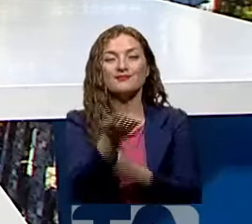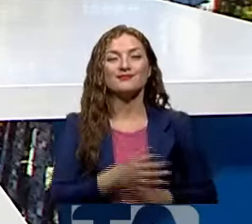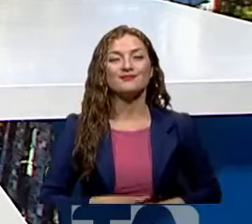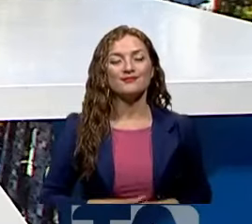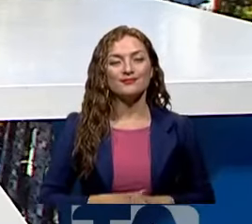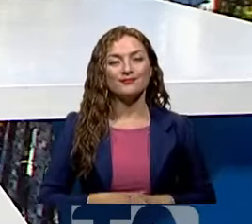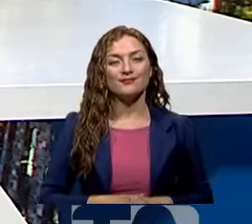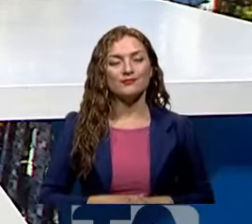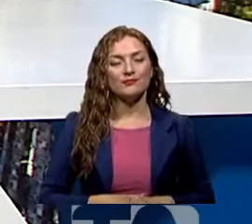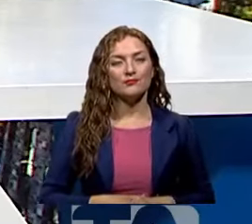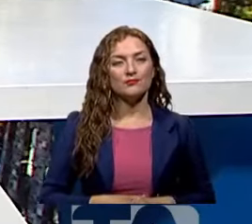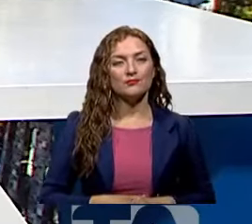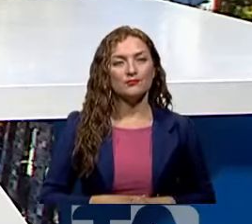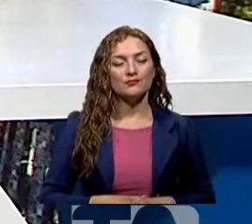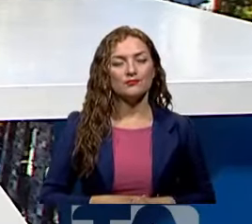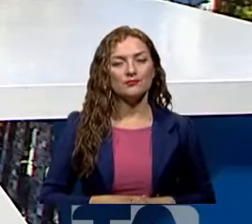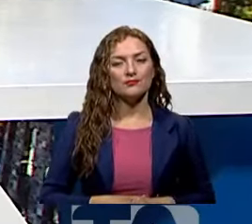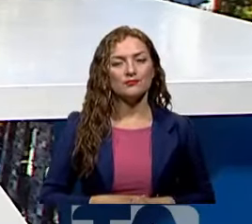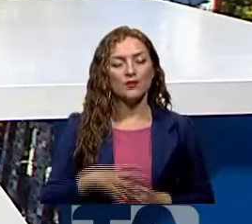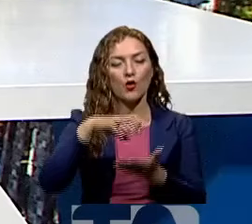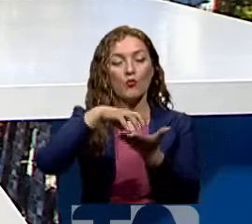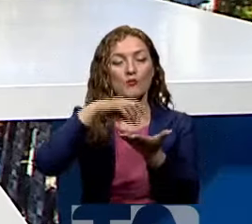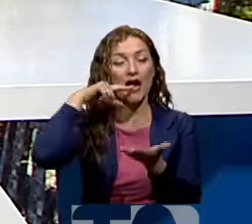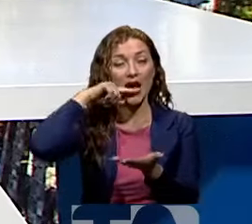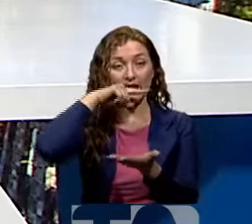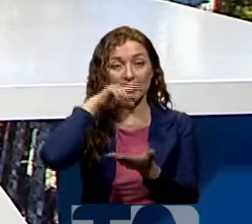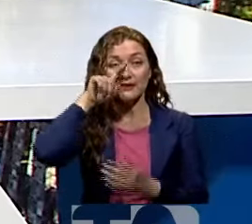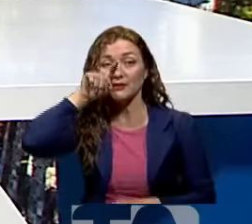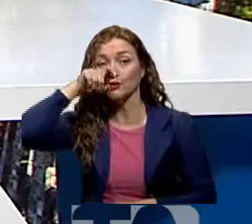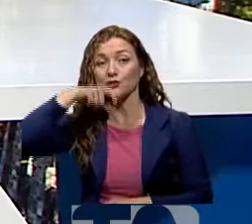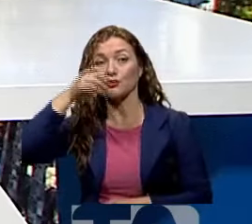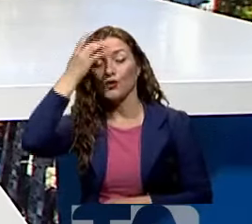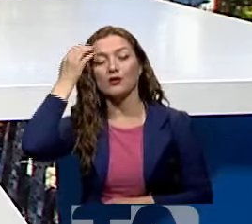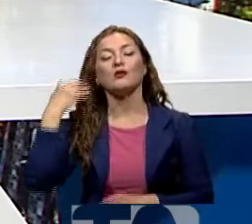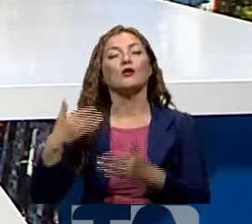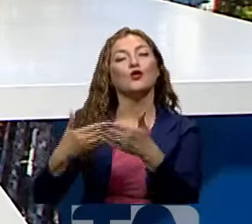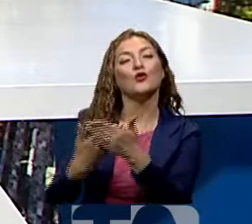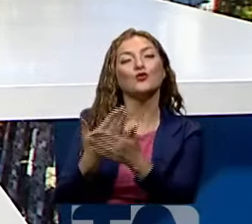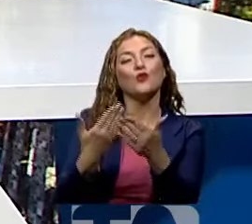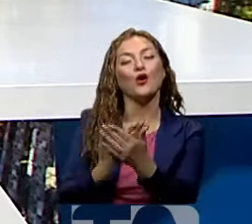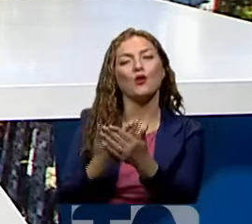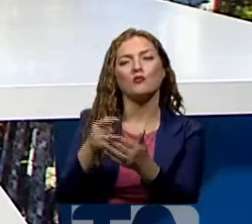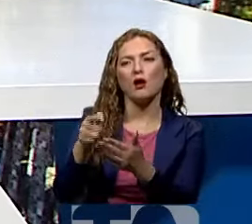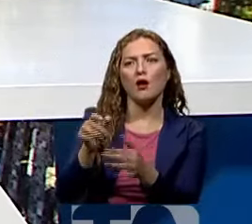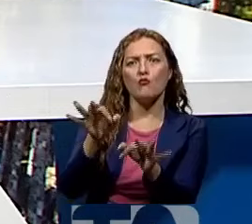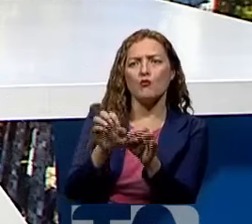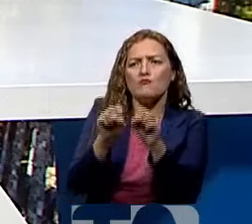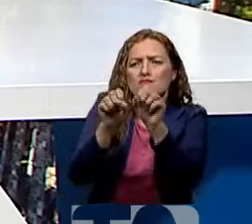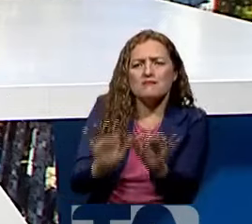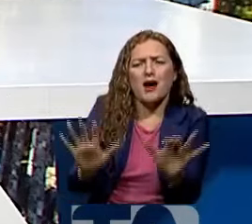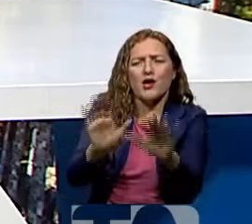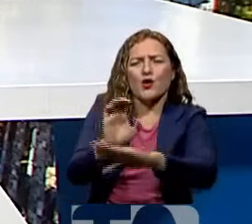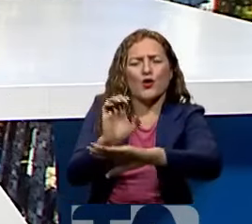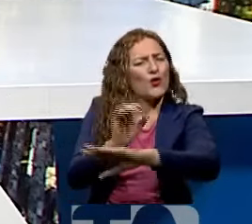ustedes. Y les contamos que Azogues, en la provincia de Cañar, recibió la renovación del título de Pueblo Mágico del